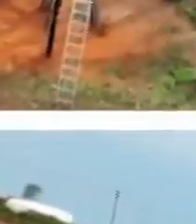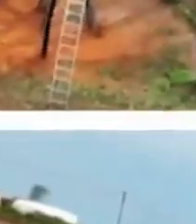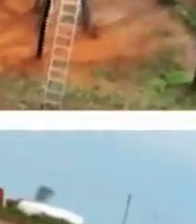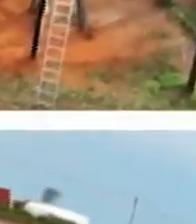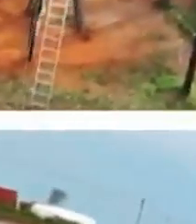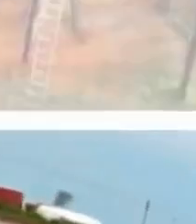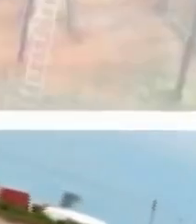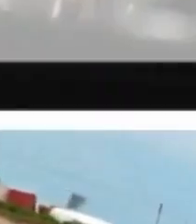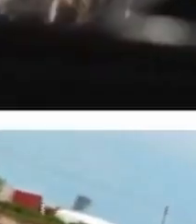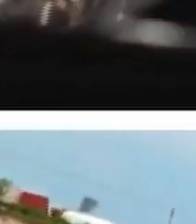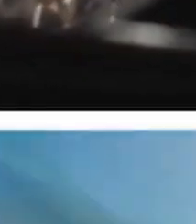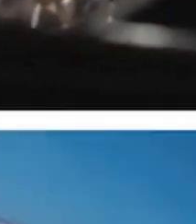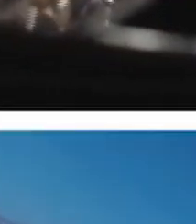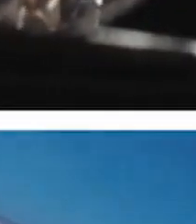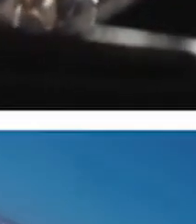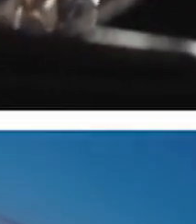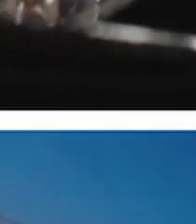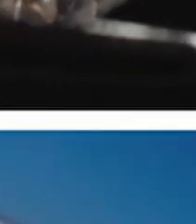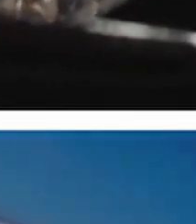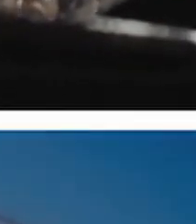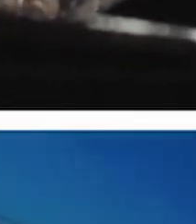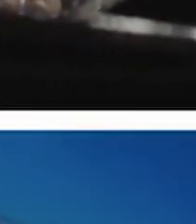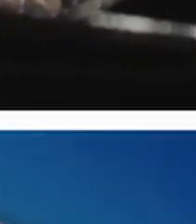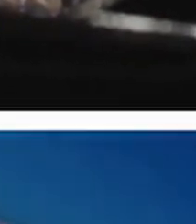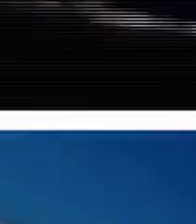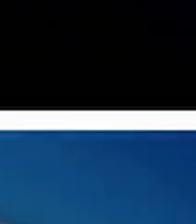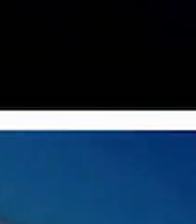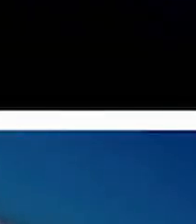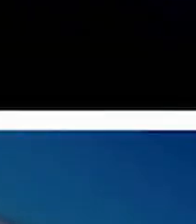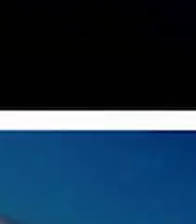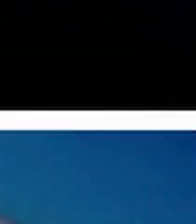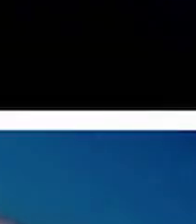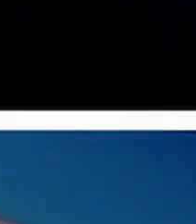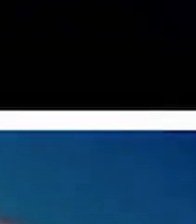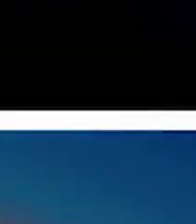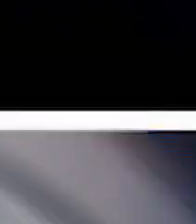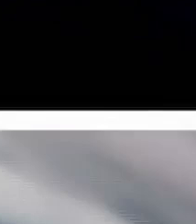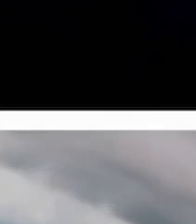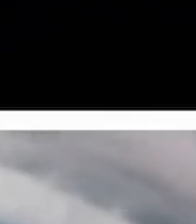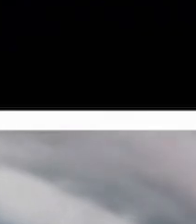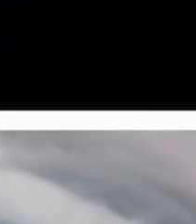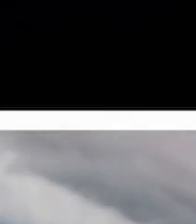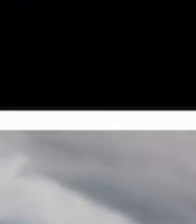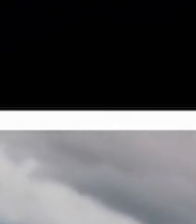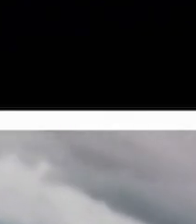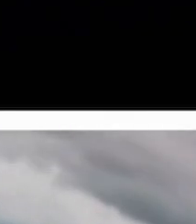marítimo. Y nos adentramos en el mítico mundo de los diamantes.